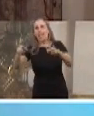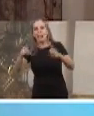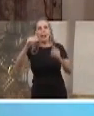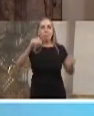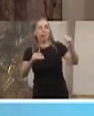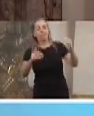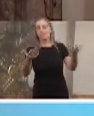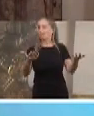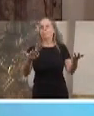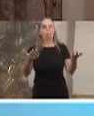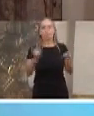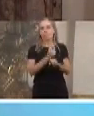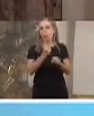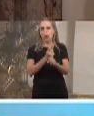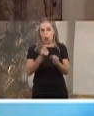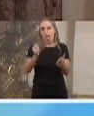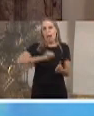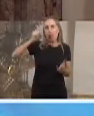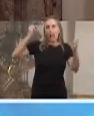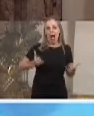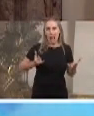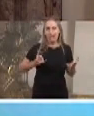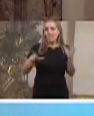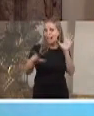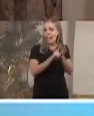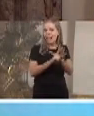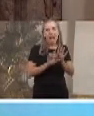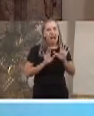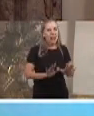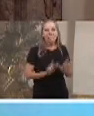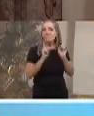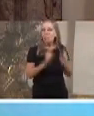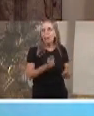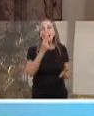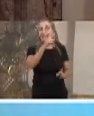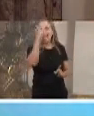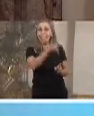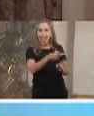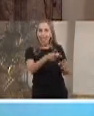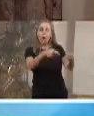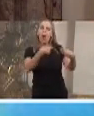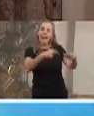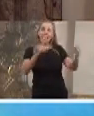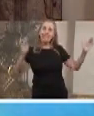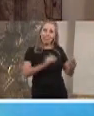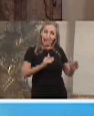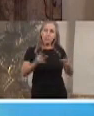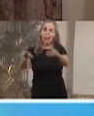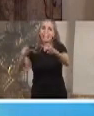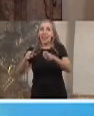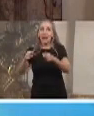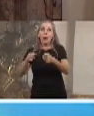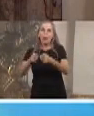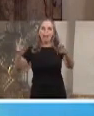calle a decir no quiero que me socaven mi futuro, no quiero que recorten la educación pública. Entonces, la educación pública es un